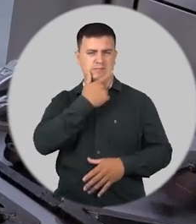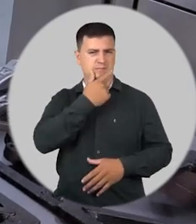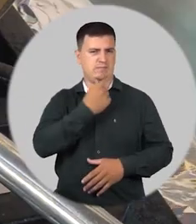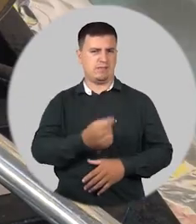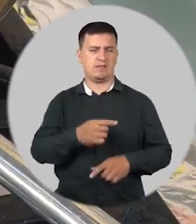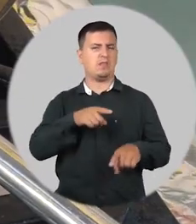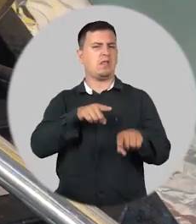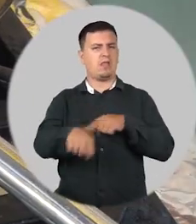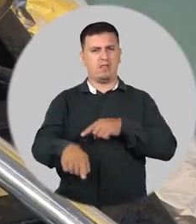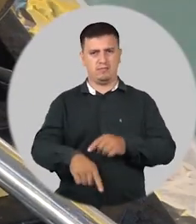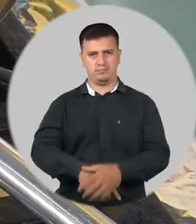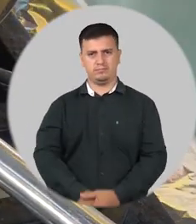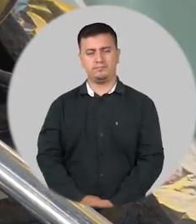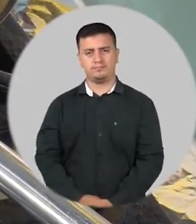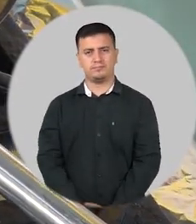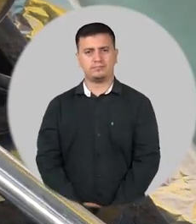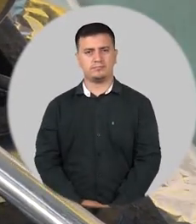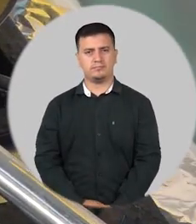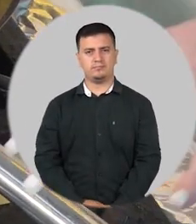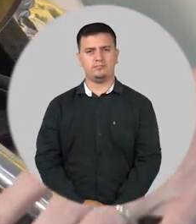rápido,